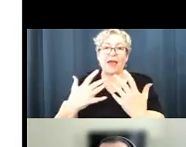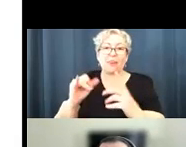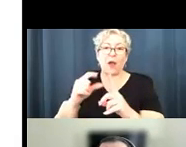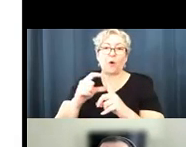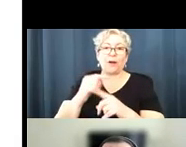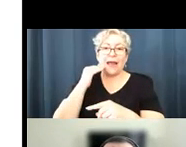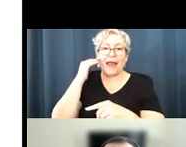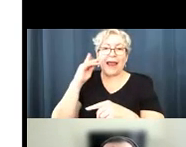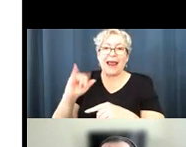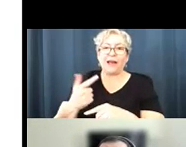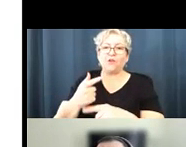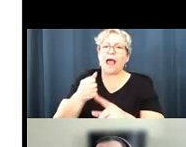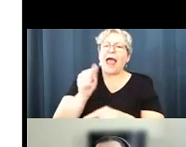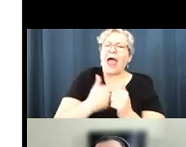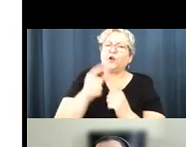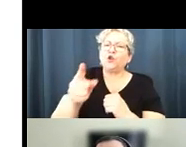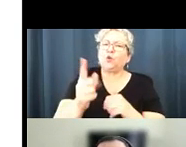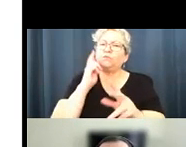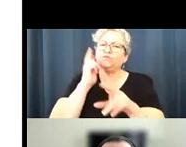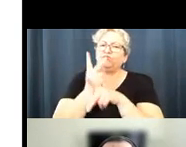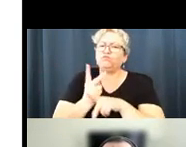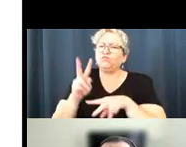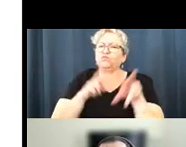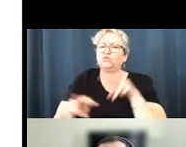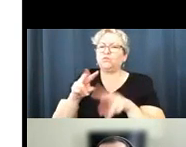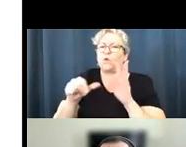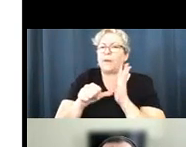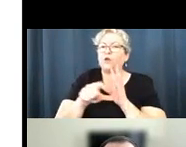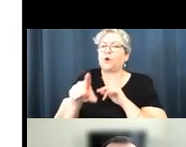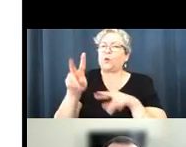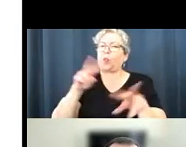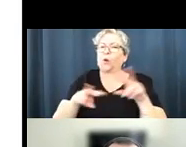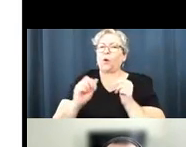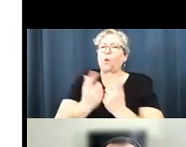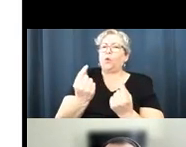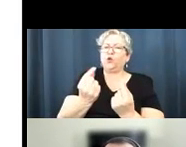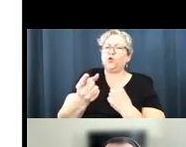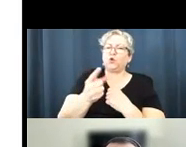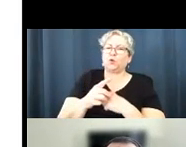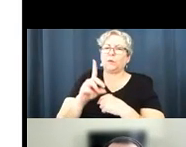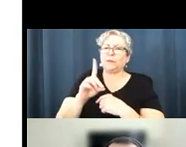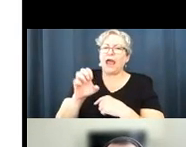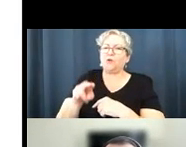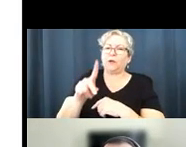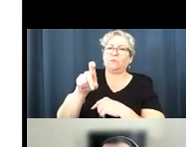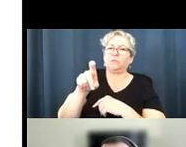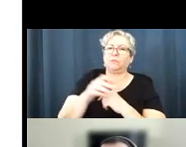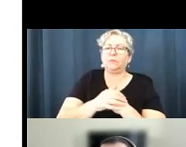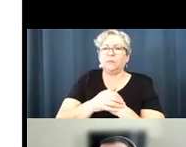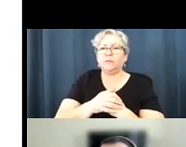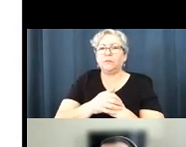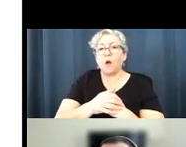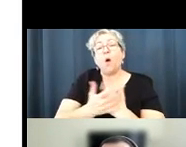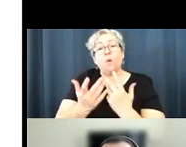entonces díganos un poco cómo usted navega una página cuando usted primero llega, como usted la revisa y